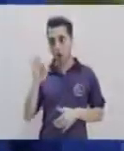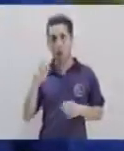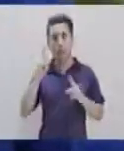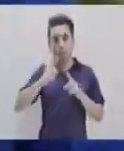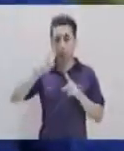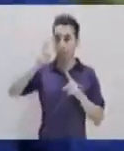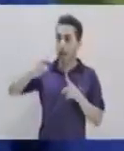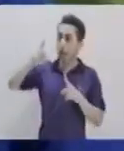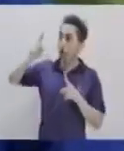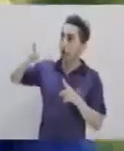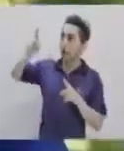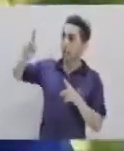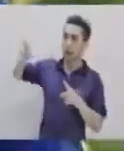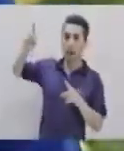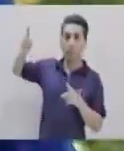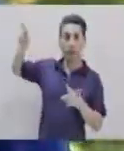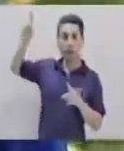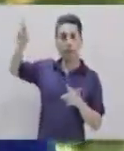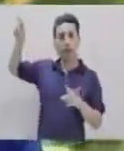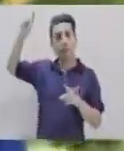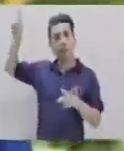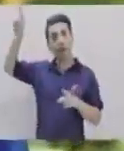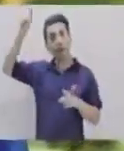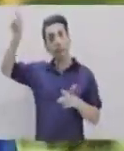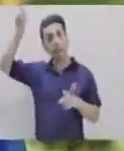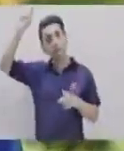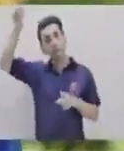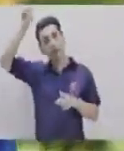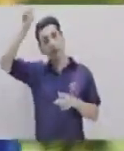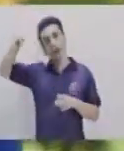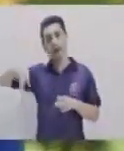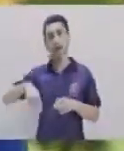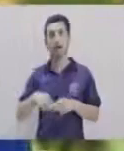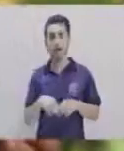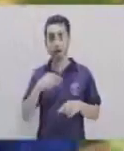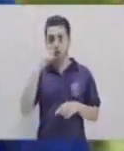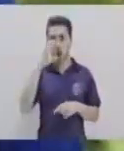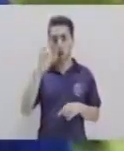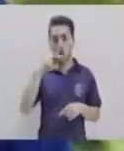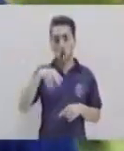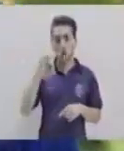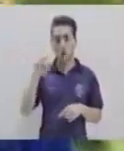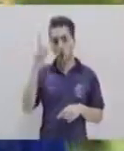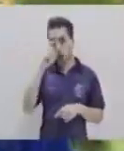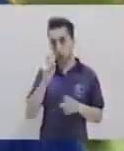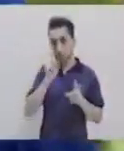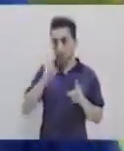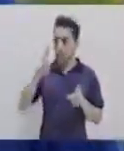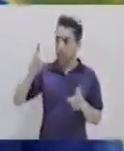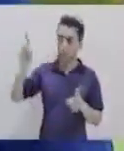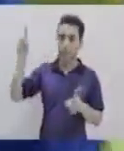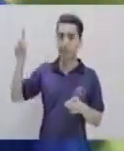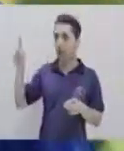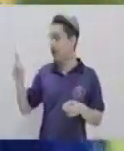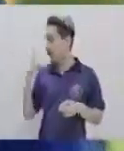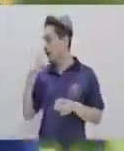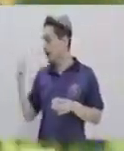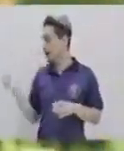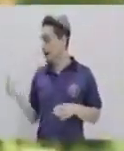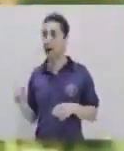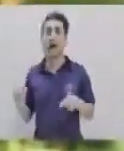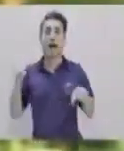foxtrot, que es como el ferrocarril de los altos, tan tan tan tan tan, que va así un poquitito más rápido. Era música que se